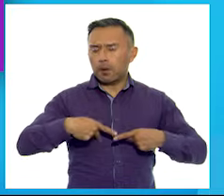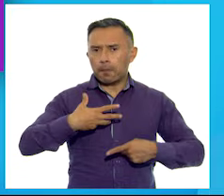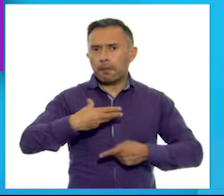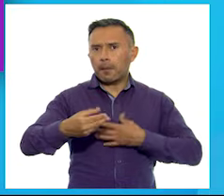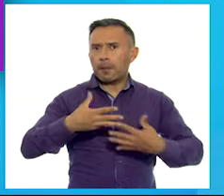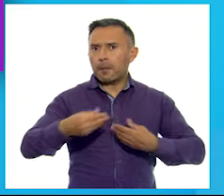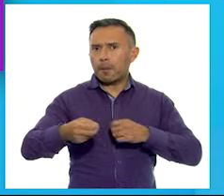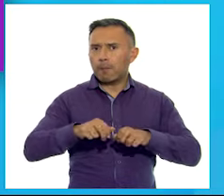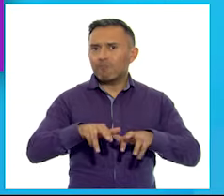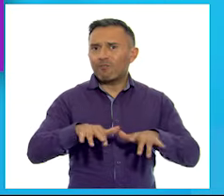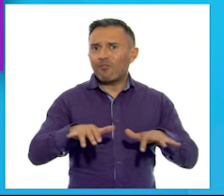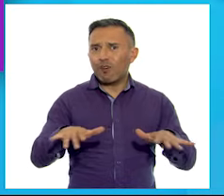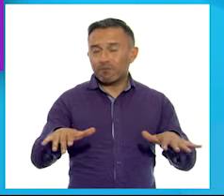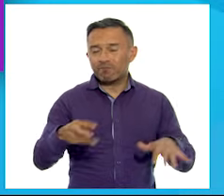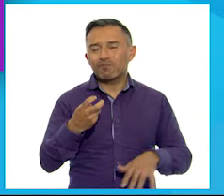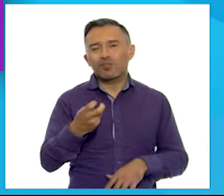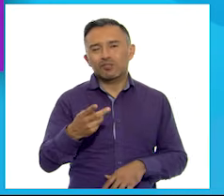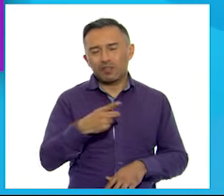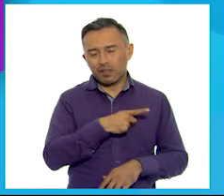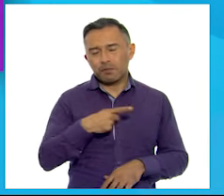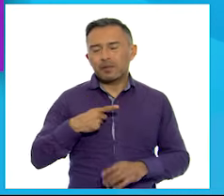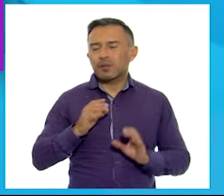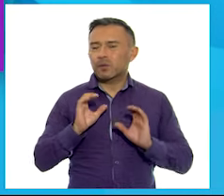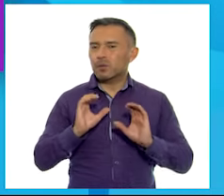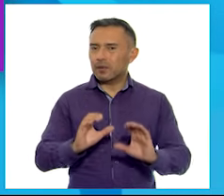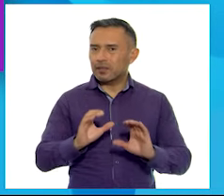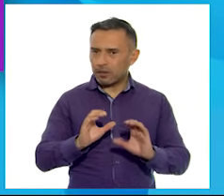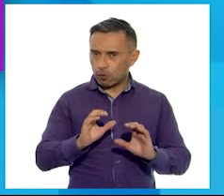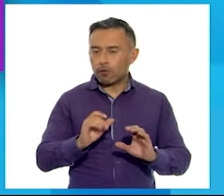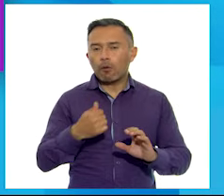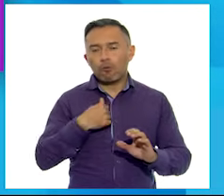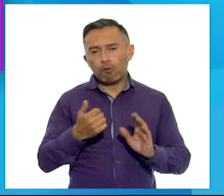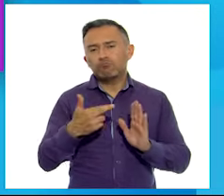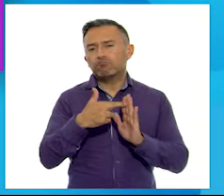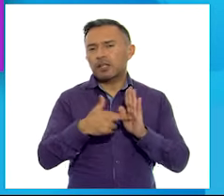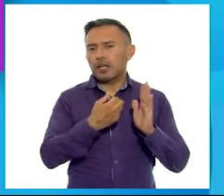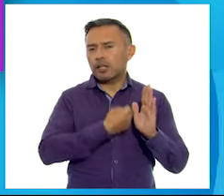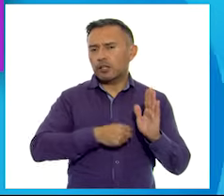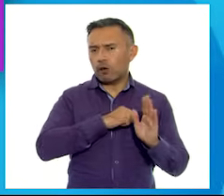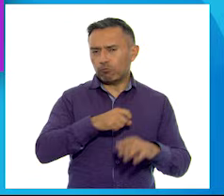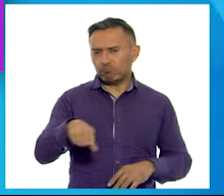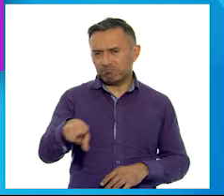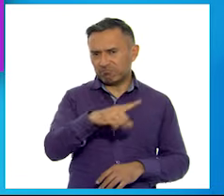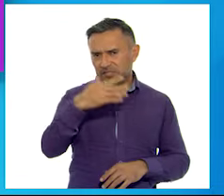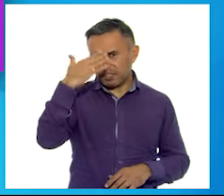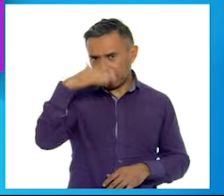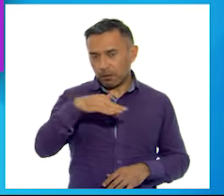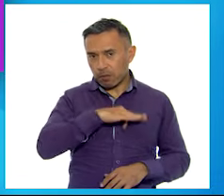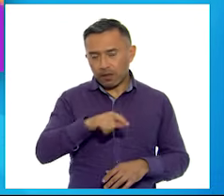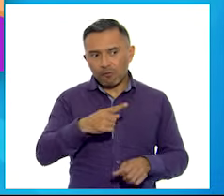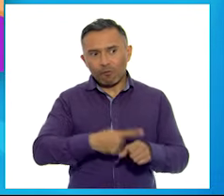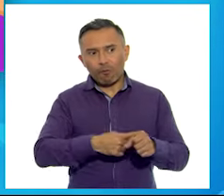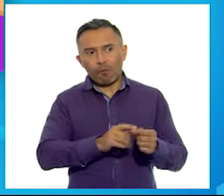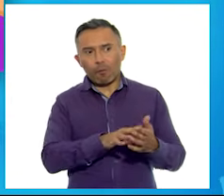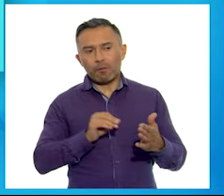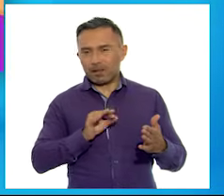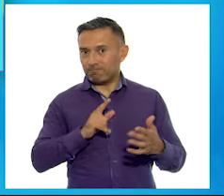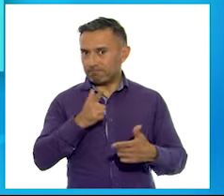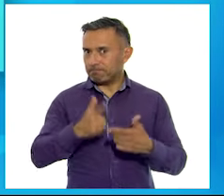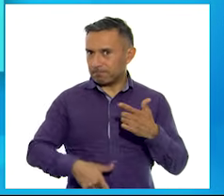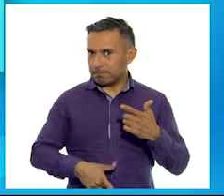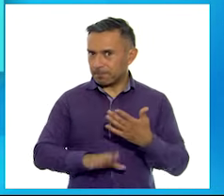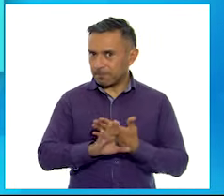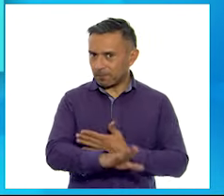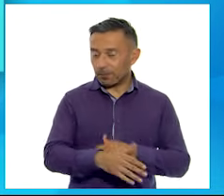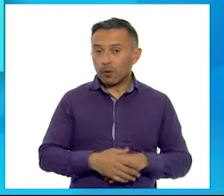personas. Por eso hay que continuar cuidándonos siguiendo las buenas prácticas que ya todos conocemos para evitar contagiarnos.